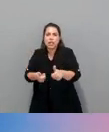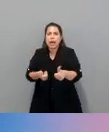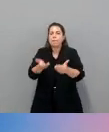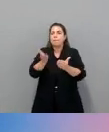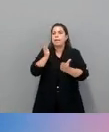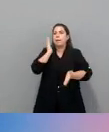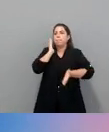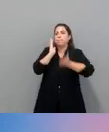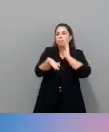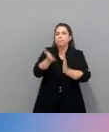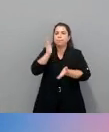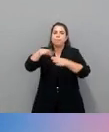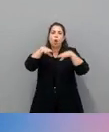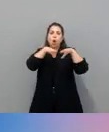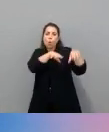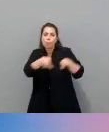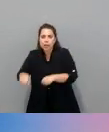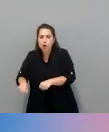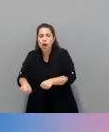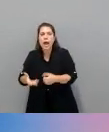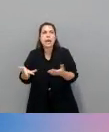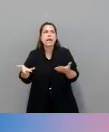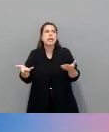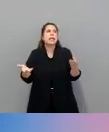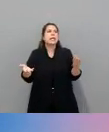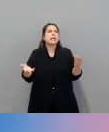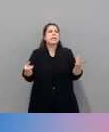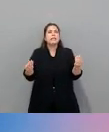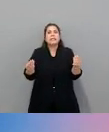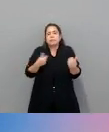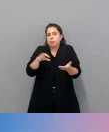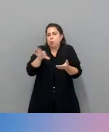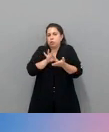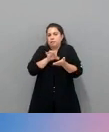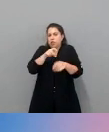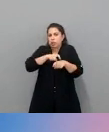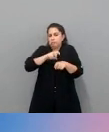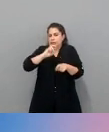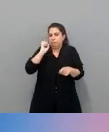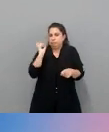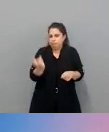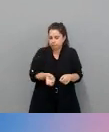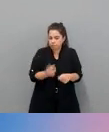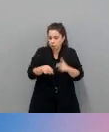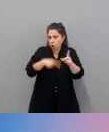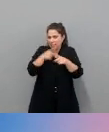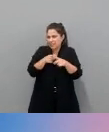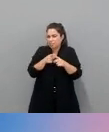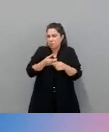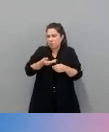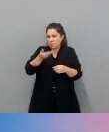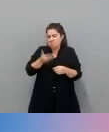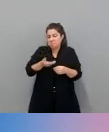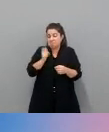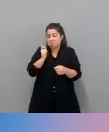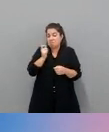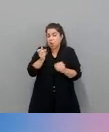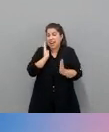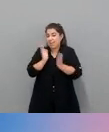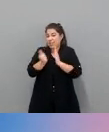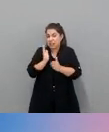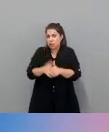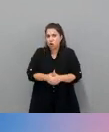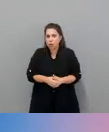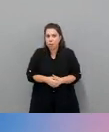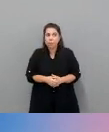terapia ocupacional, este tipo de servicios, sobre todo de rehabilitación, ¿vale? Desde